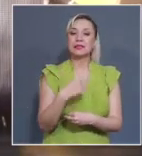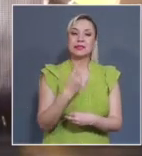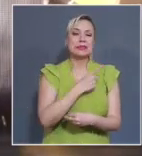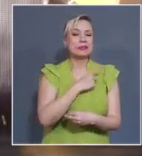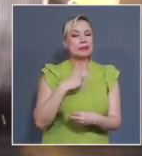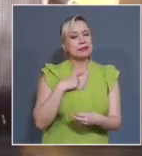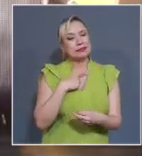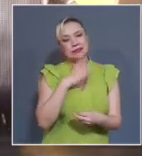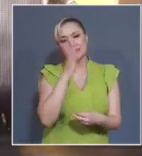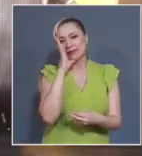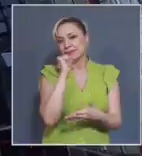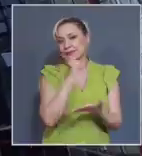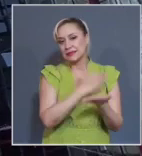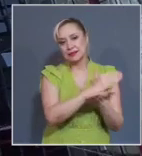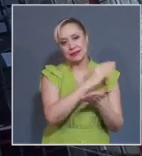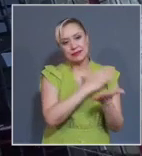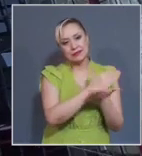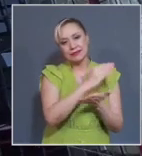al consumo.